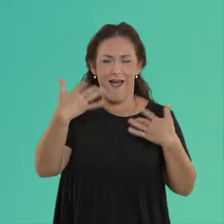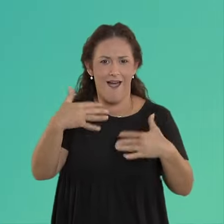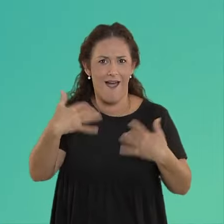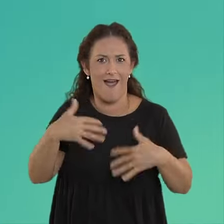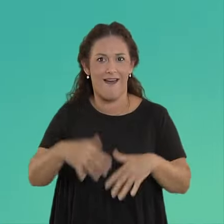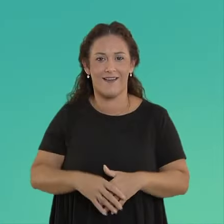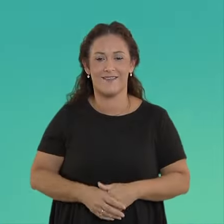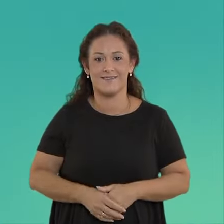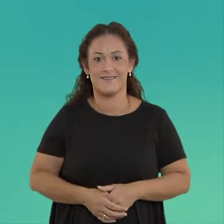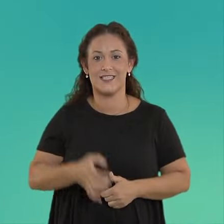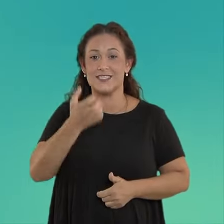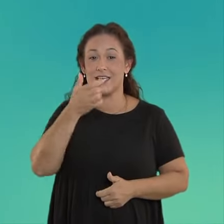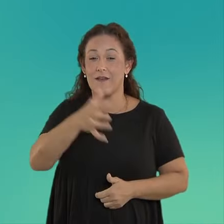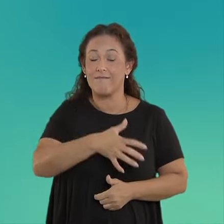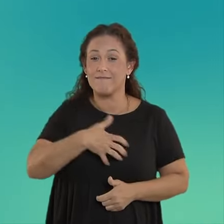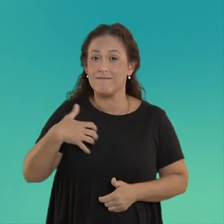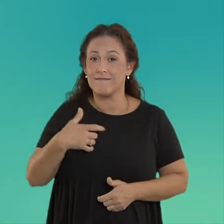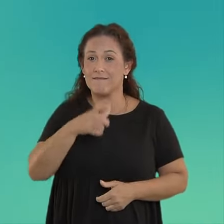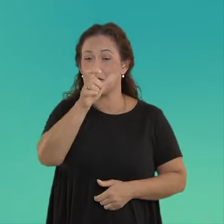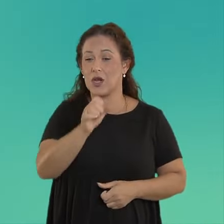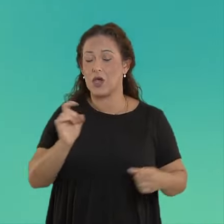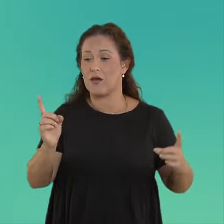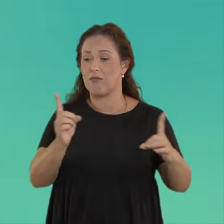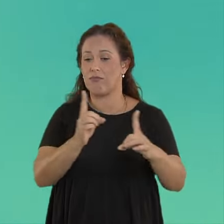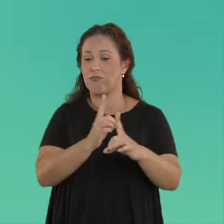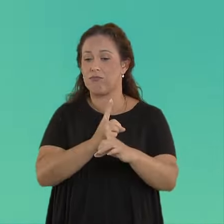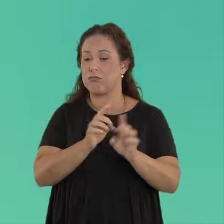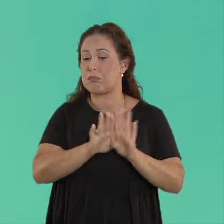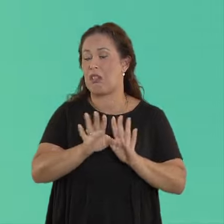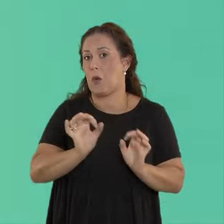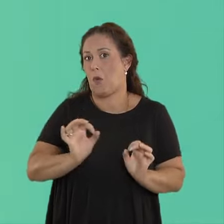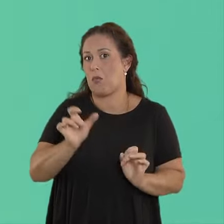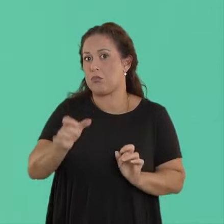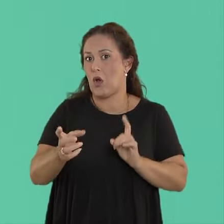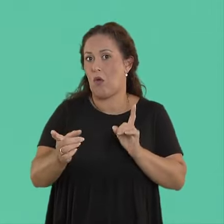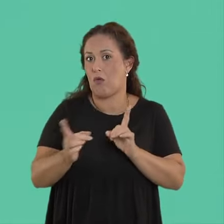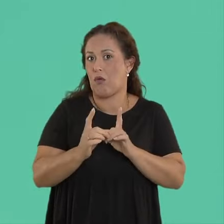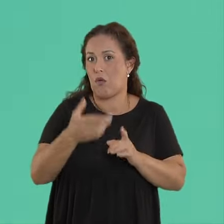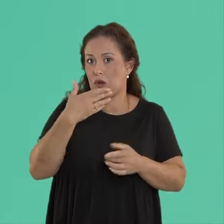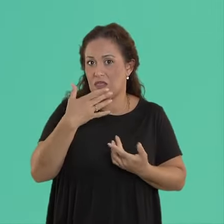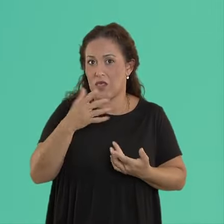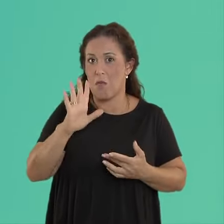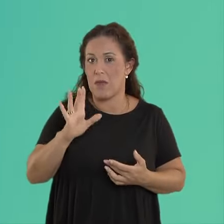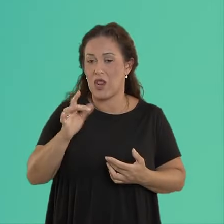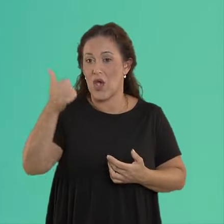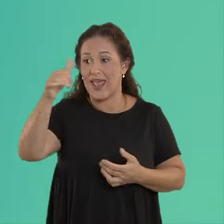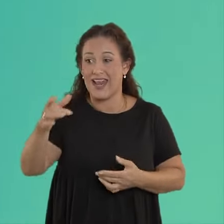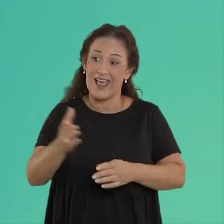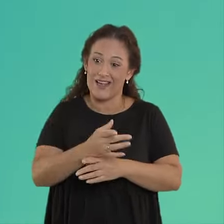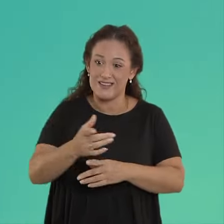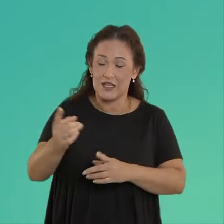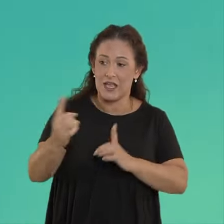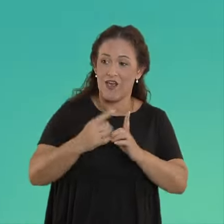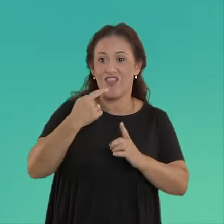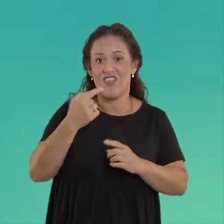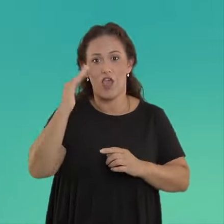queda mucho por reír. Si te da rabia esa persona que te encuentras por la calle, un vecino, un conocido, que nunca te saluda de primera, sino que tienes que